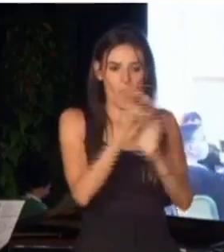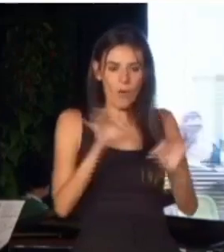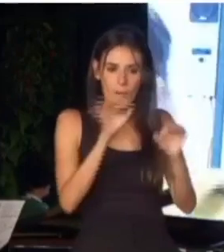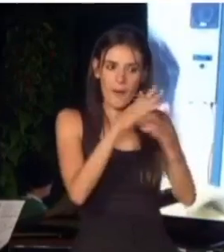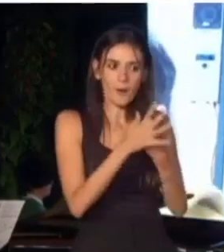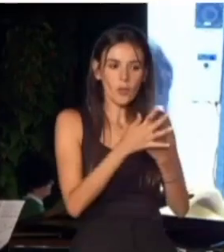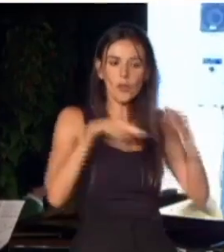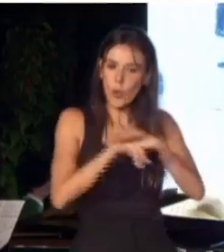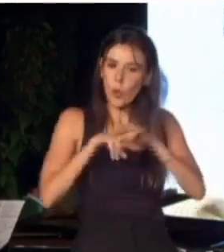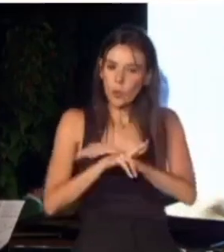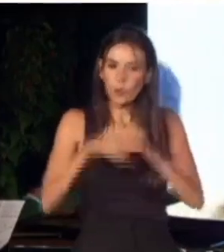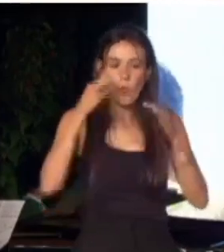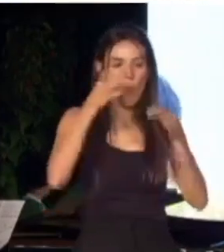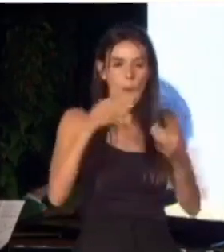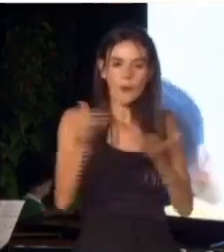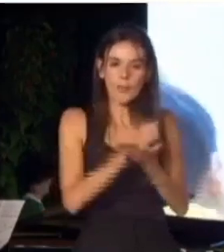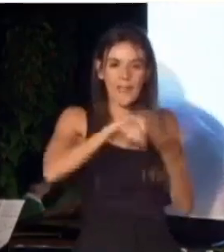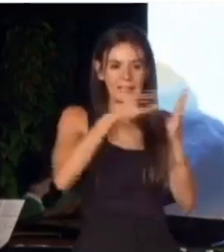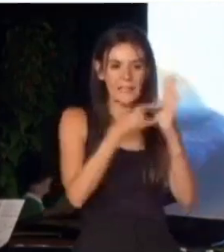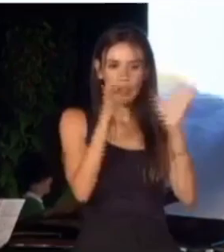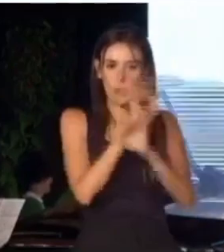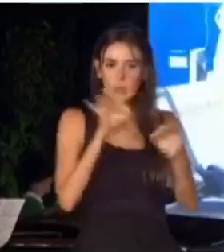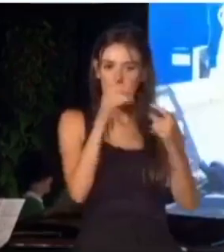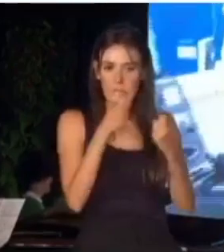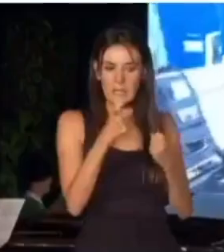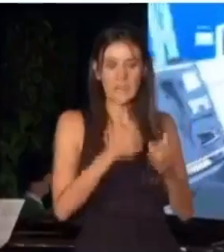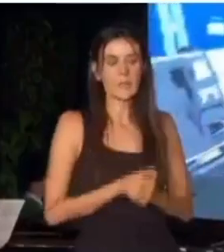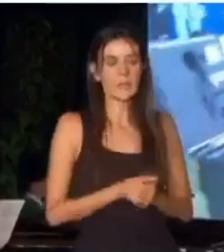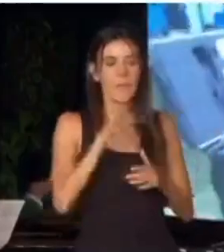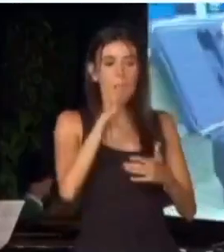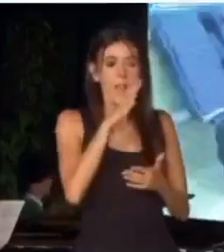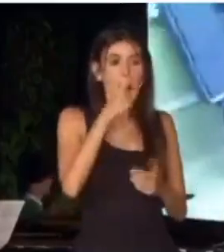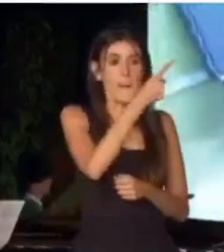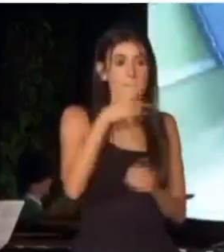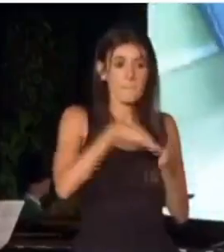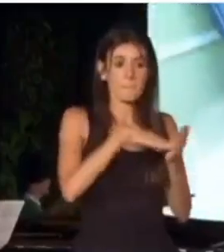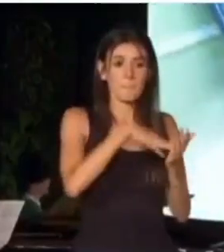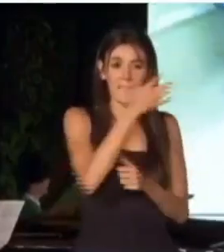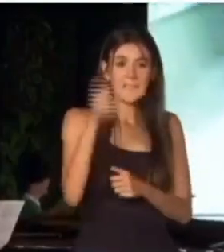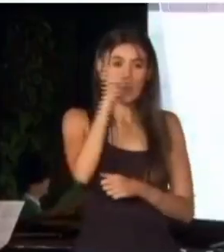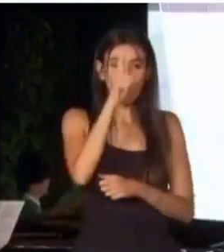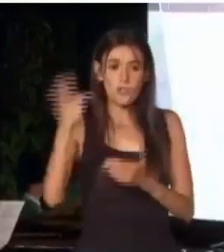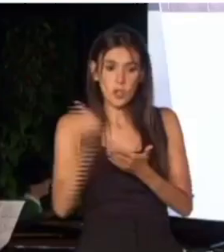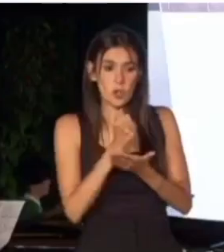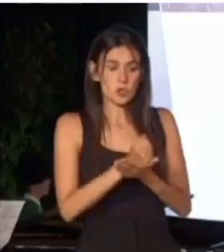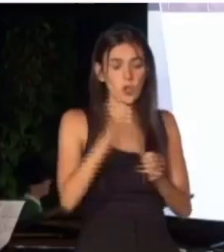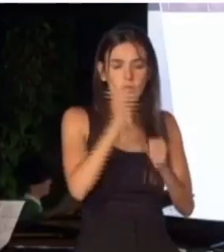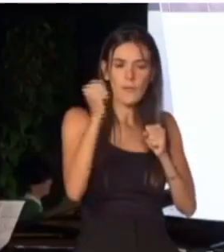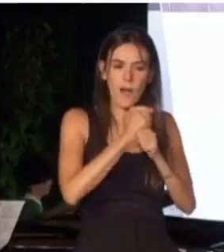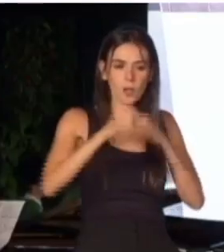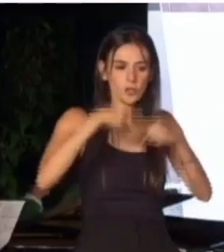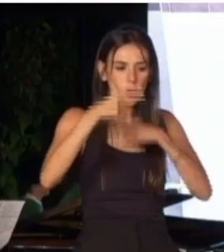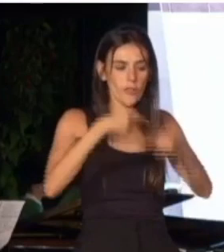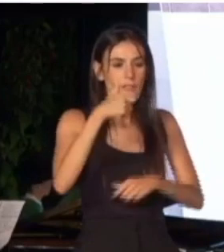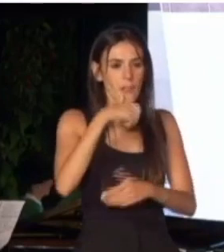contaba con los recursos humanos y técnicos necesarios. Los cerca de 1.500 docentes que ejercen su profesión en